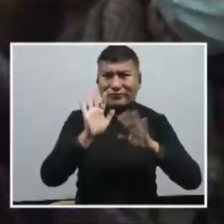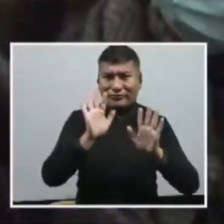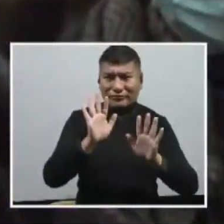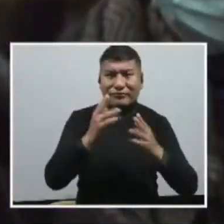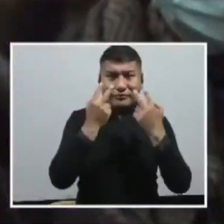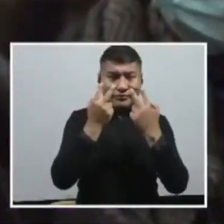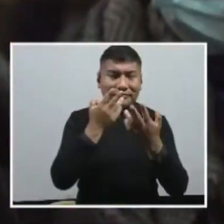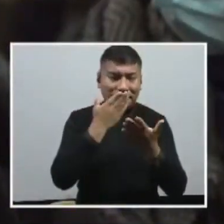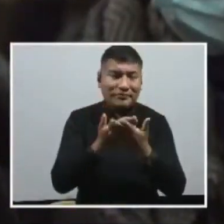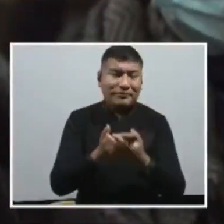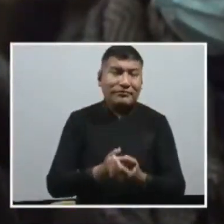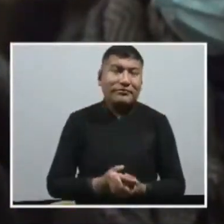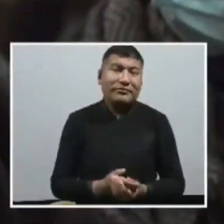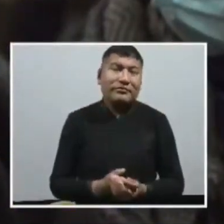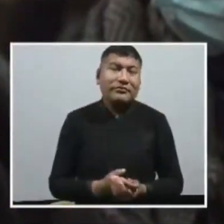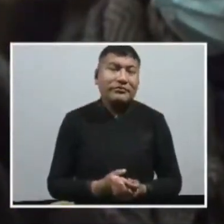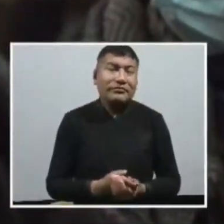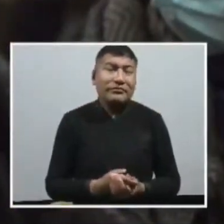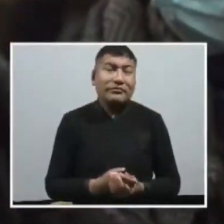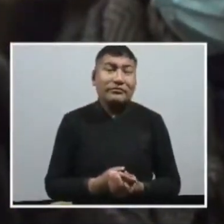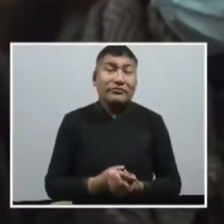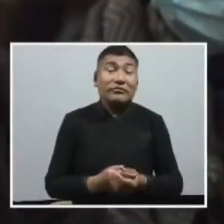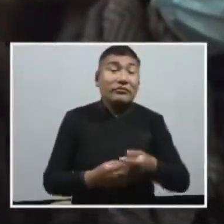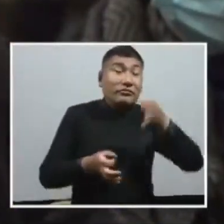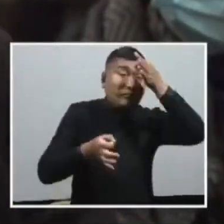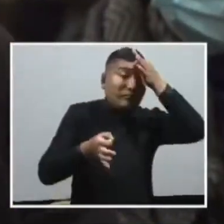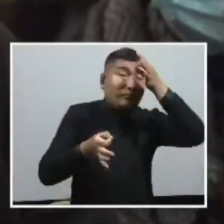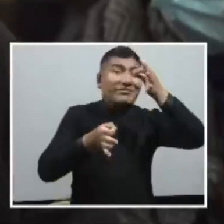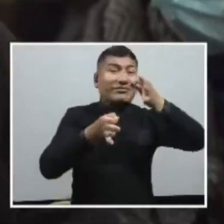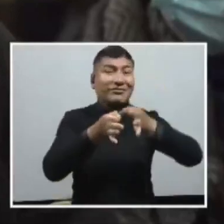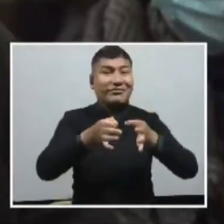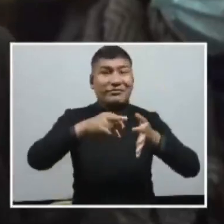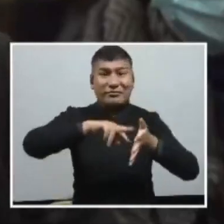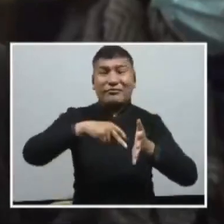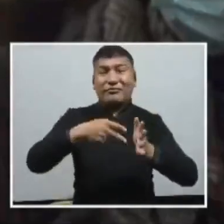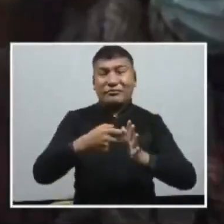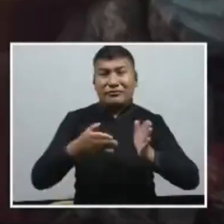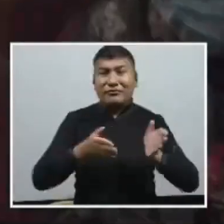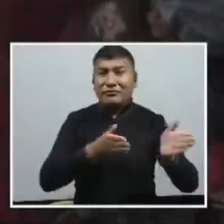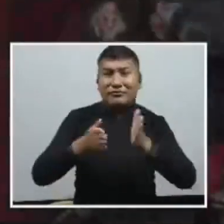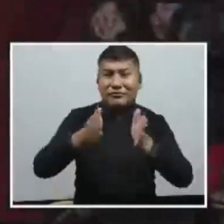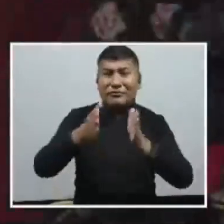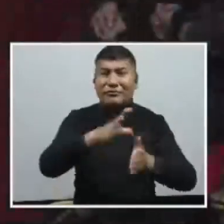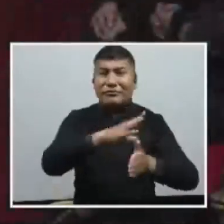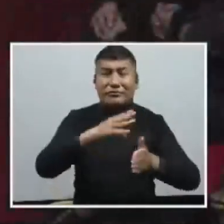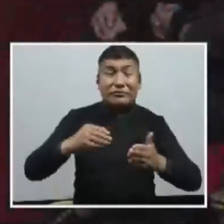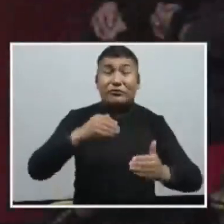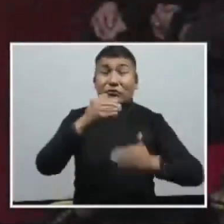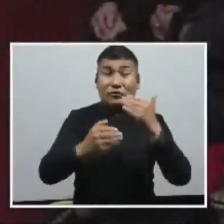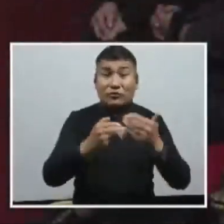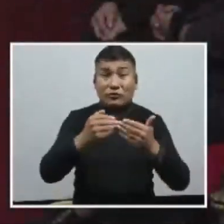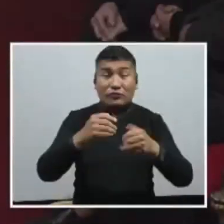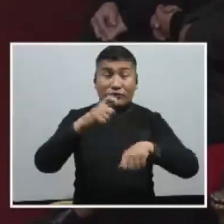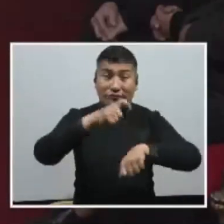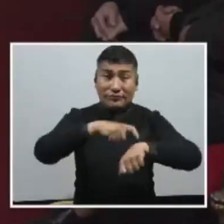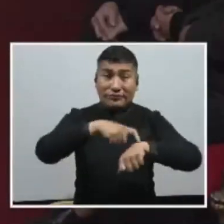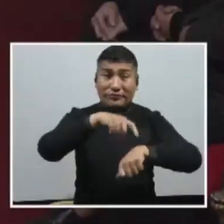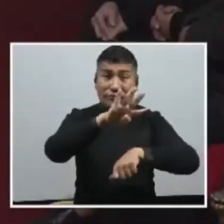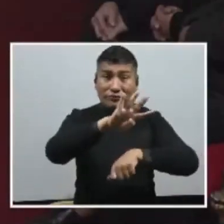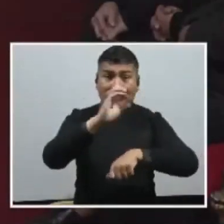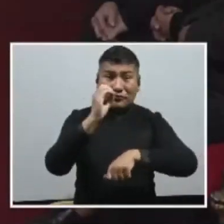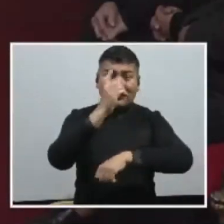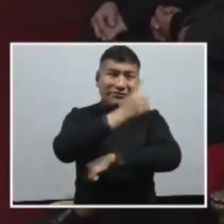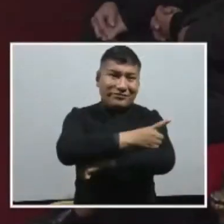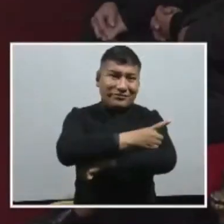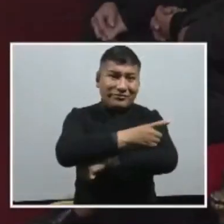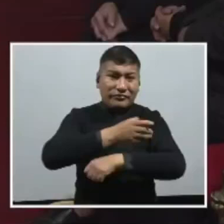Bien. Si la fe es un camino y un proceso, y que en este tiempo de Cuaresma ese camino